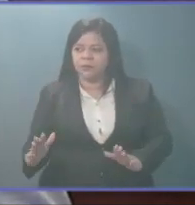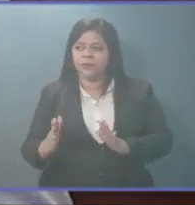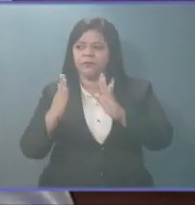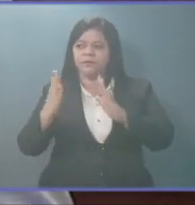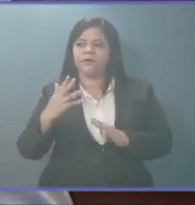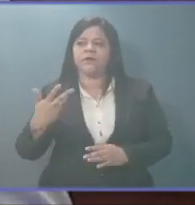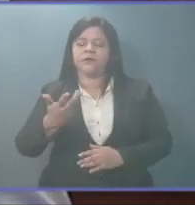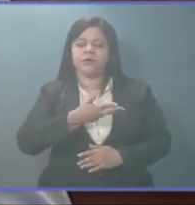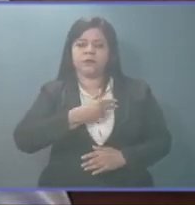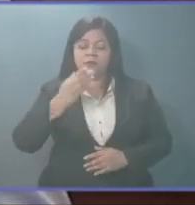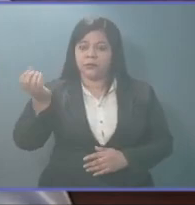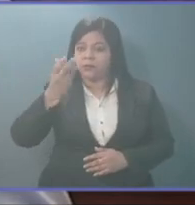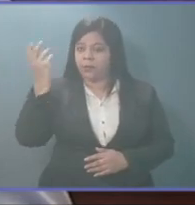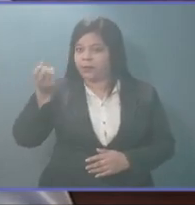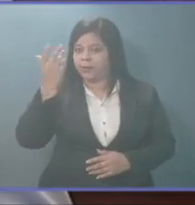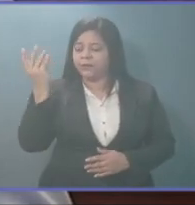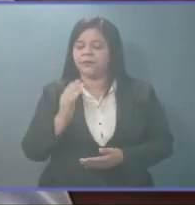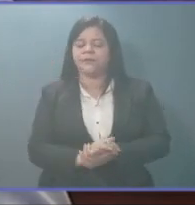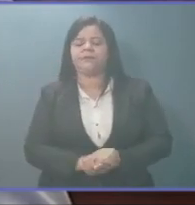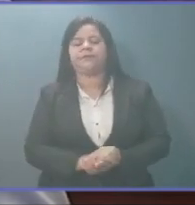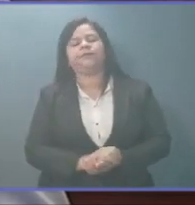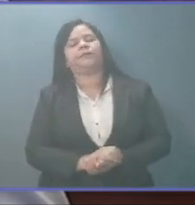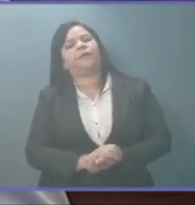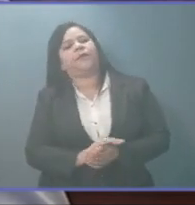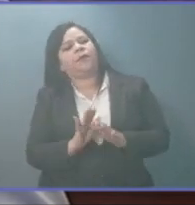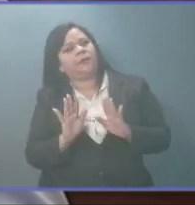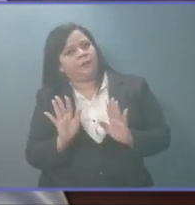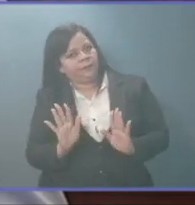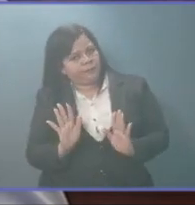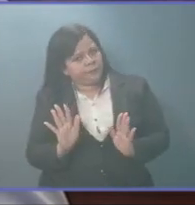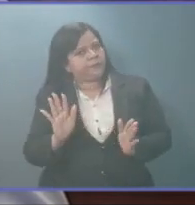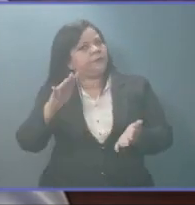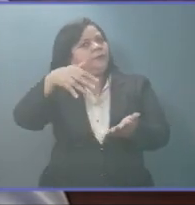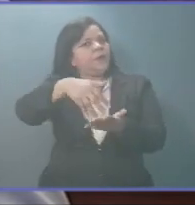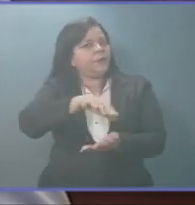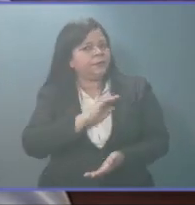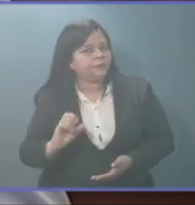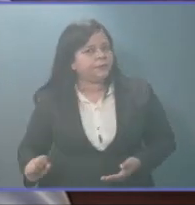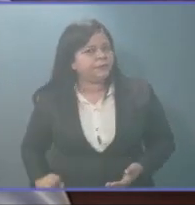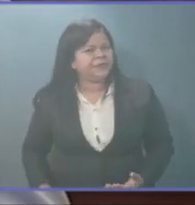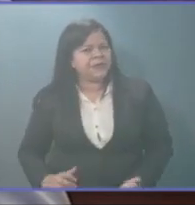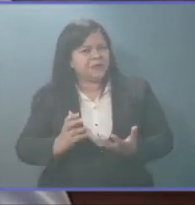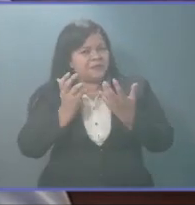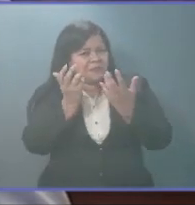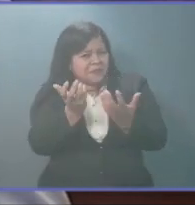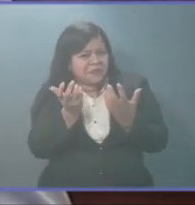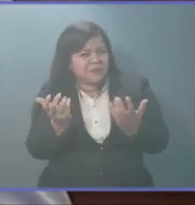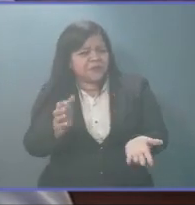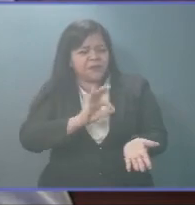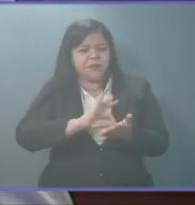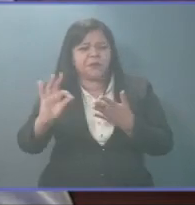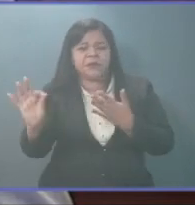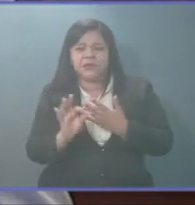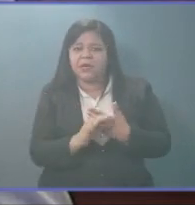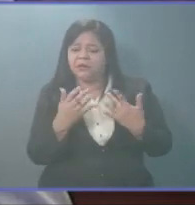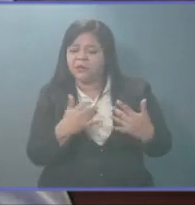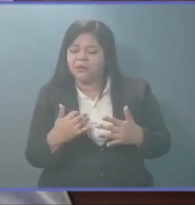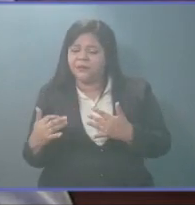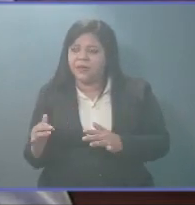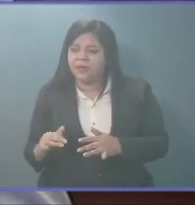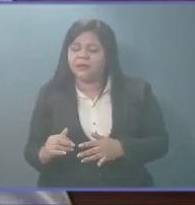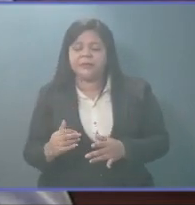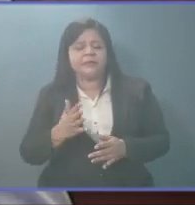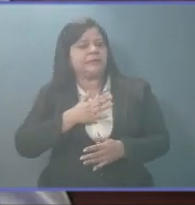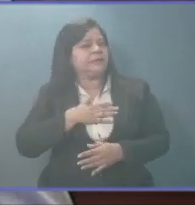pandemia en El Salvador. Estimado pueblo salvadoreño, son cientos de proyectos y acciones que no abarco a contarles en